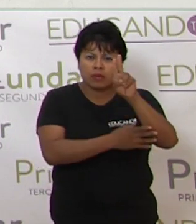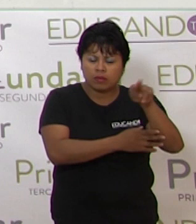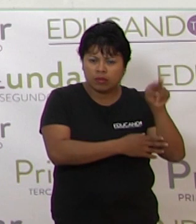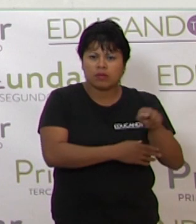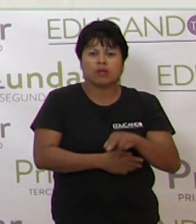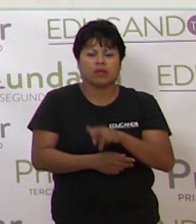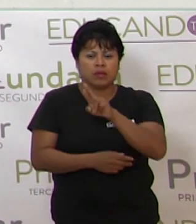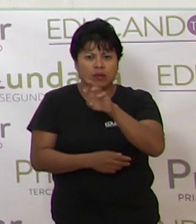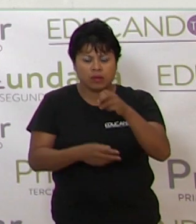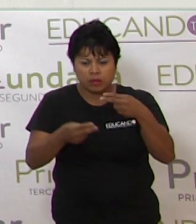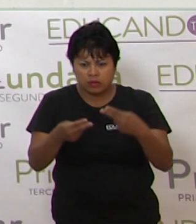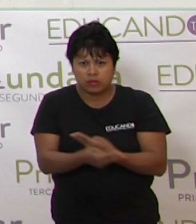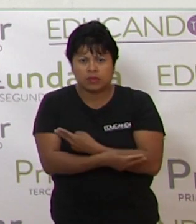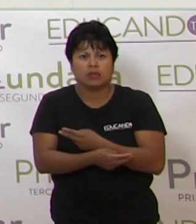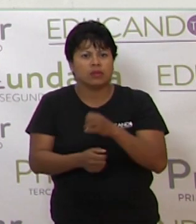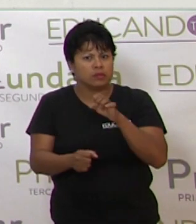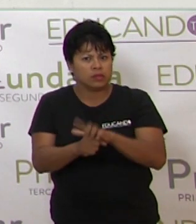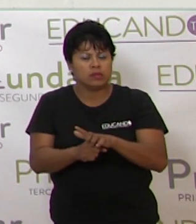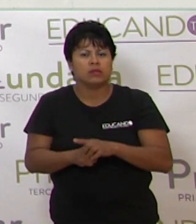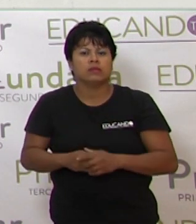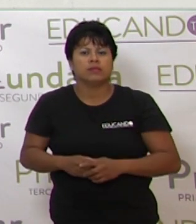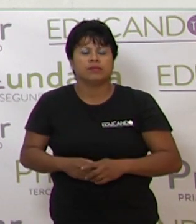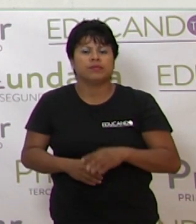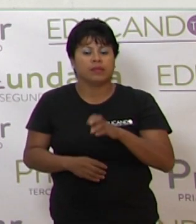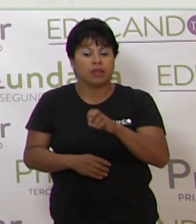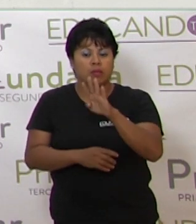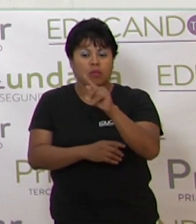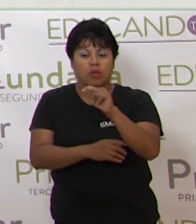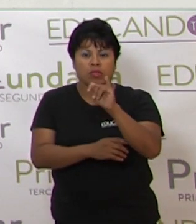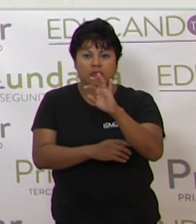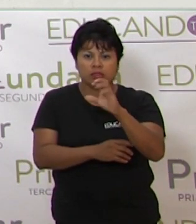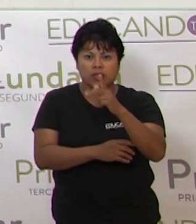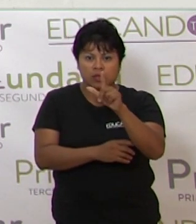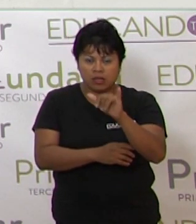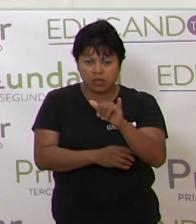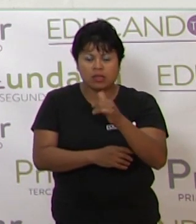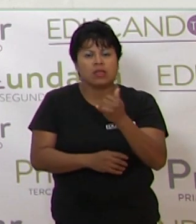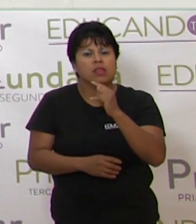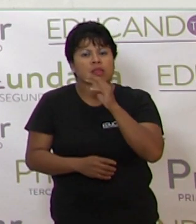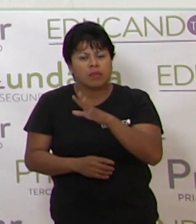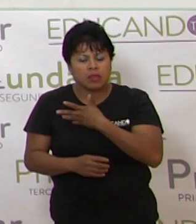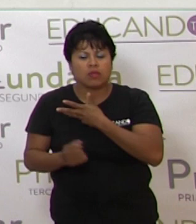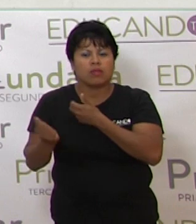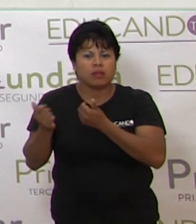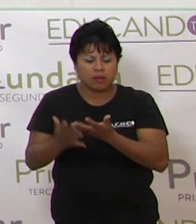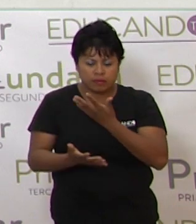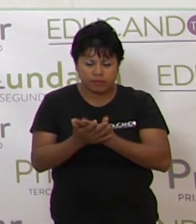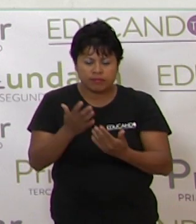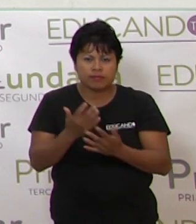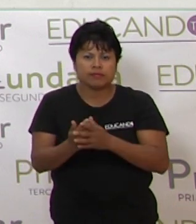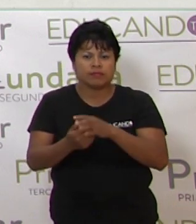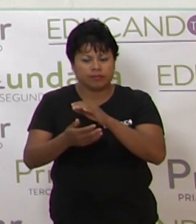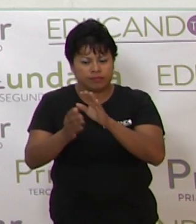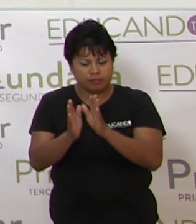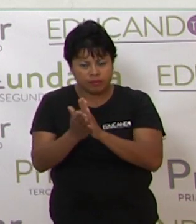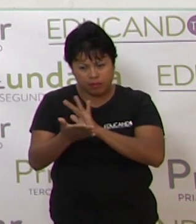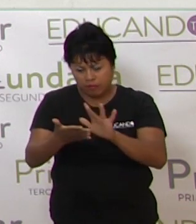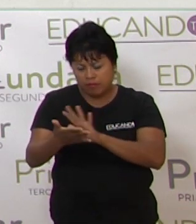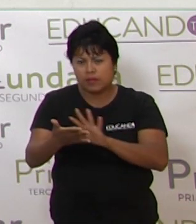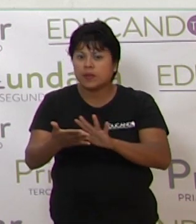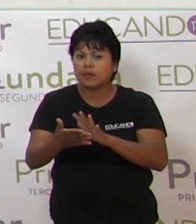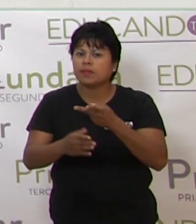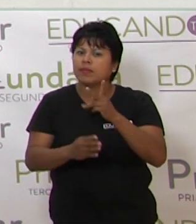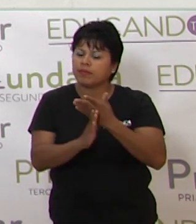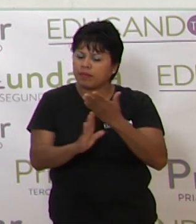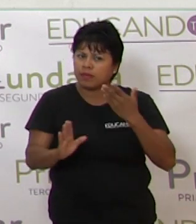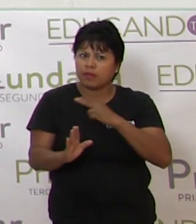del Renacimiento, específicamente de Sandro Botticelli, y también traje una obra literaria.